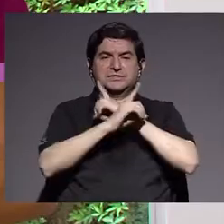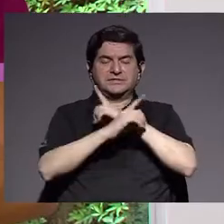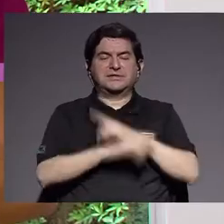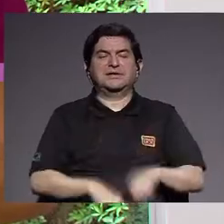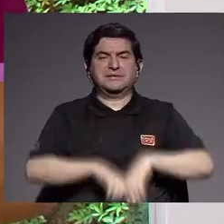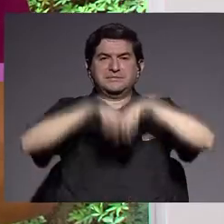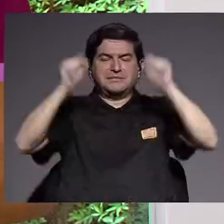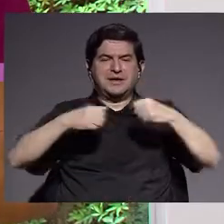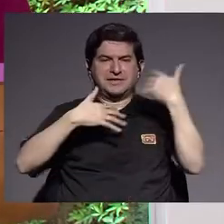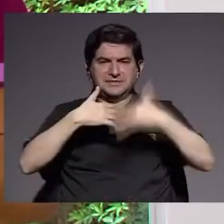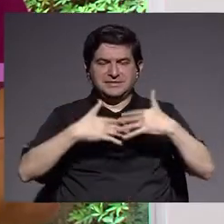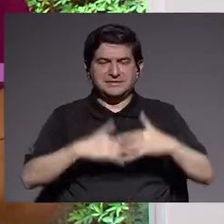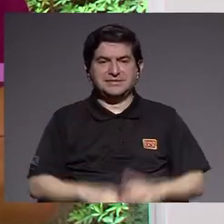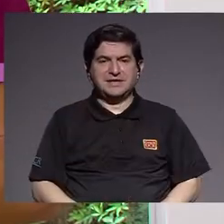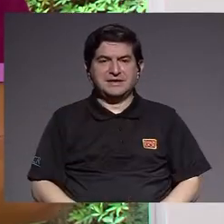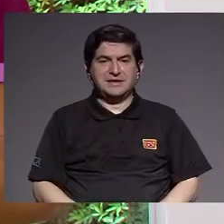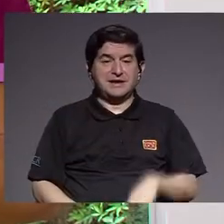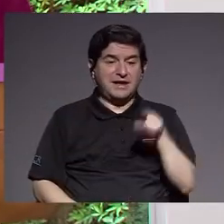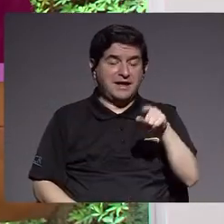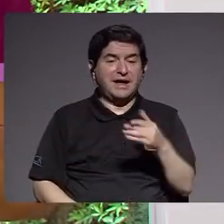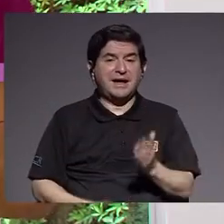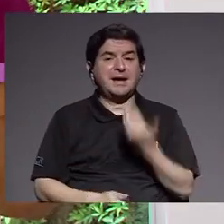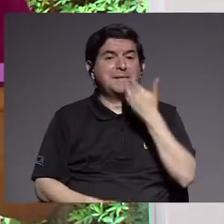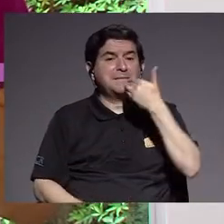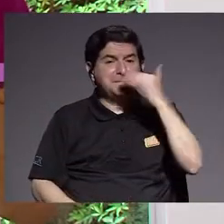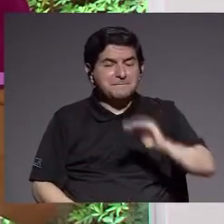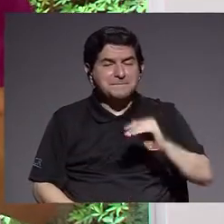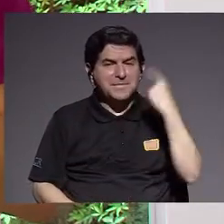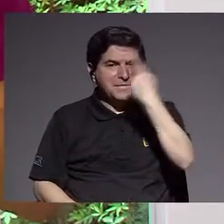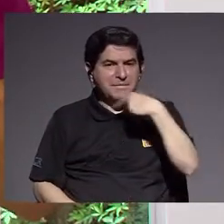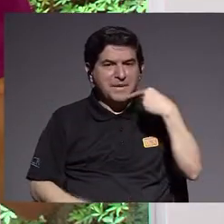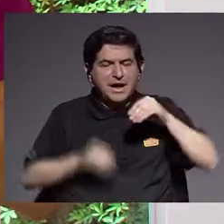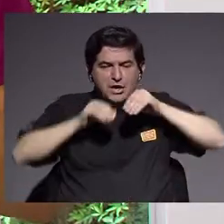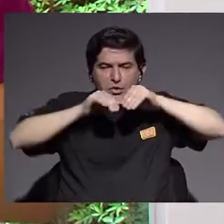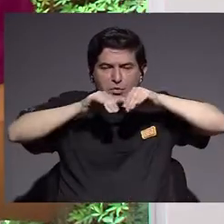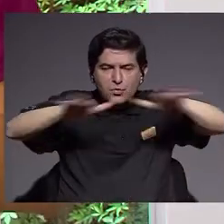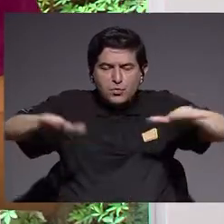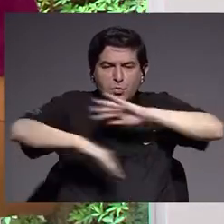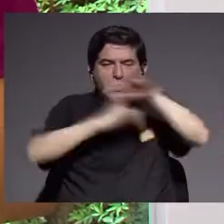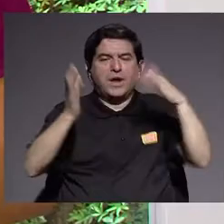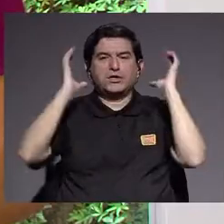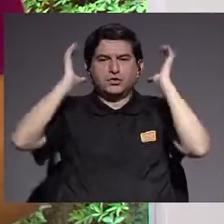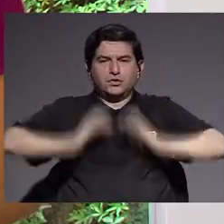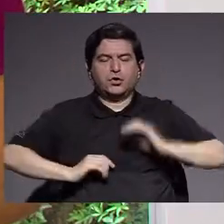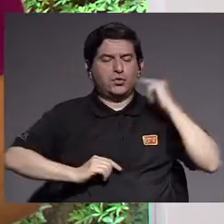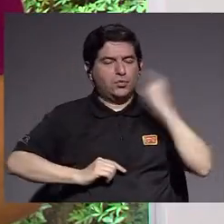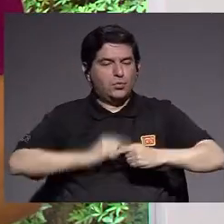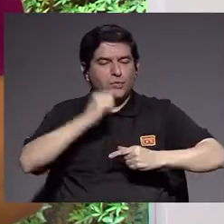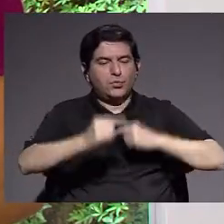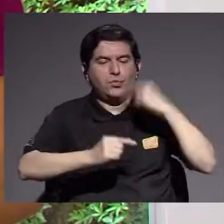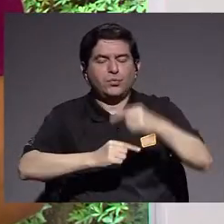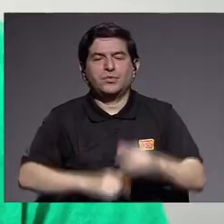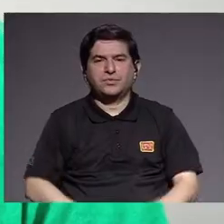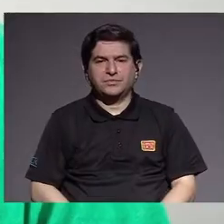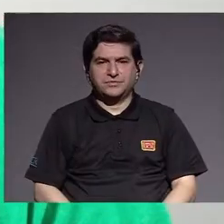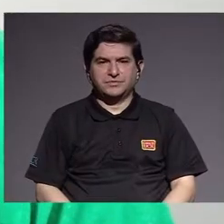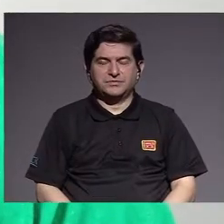circulatorio es como una bola de nieve si tenemos algo malo en cavidad oral se nos va distribuyendo por todo el cuerpo